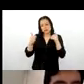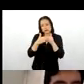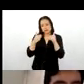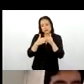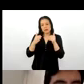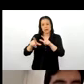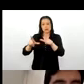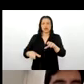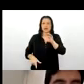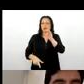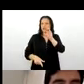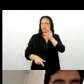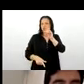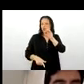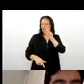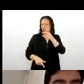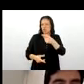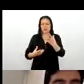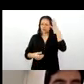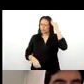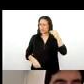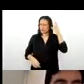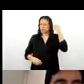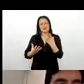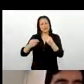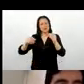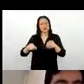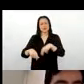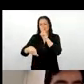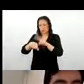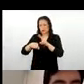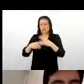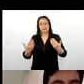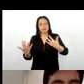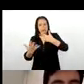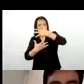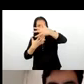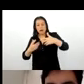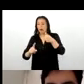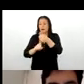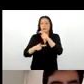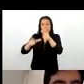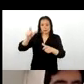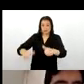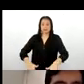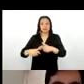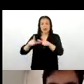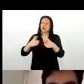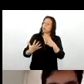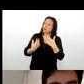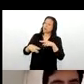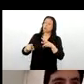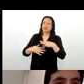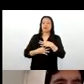cocha, y es una experiencia tanto de naturaleza y también de convivencia con la población local muy interesante, ¿no? para